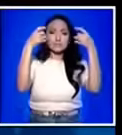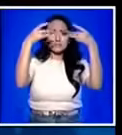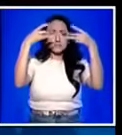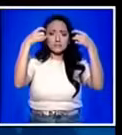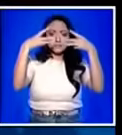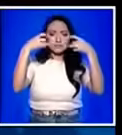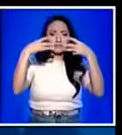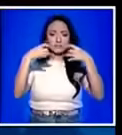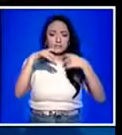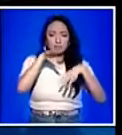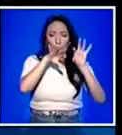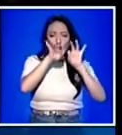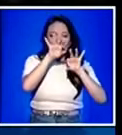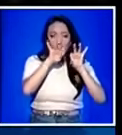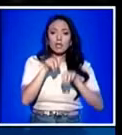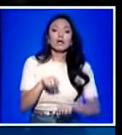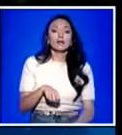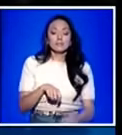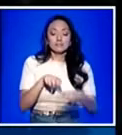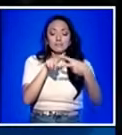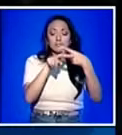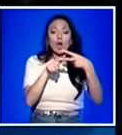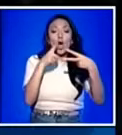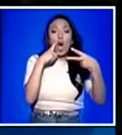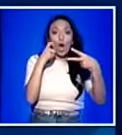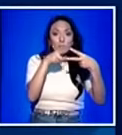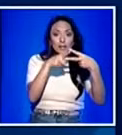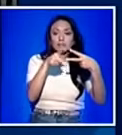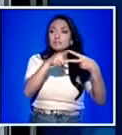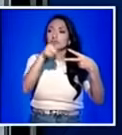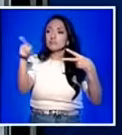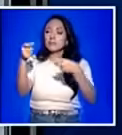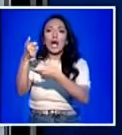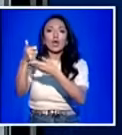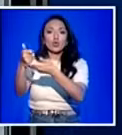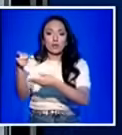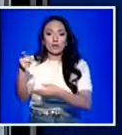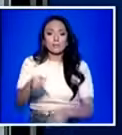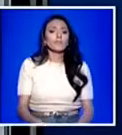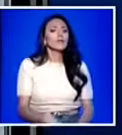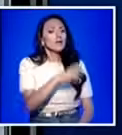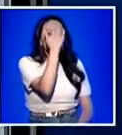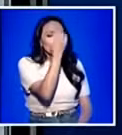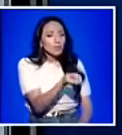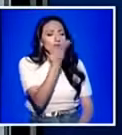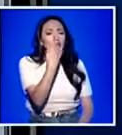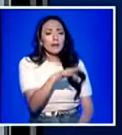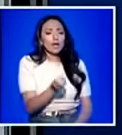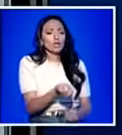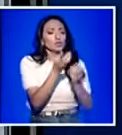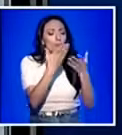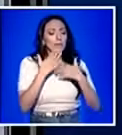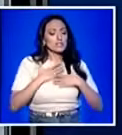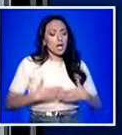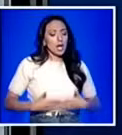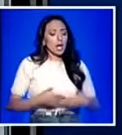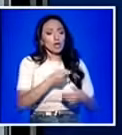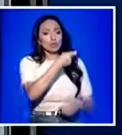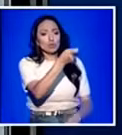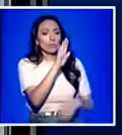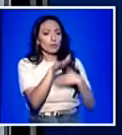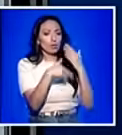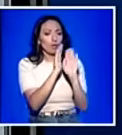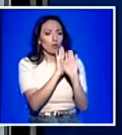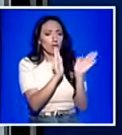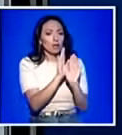en el teléfono de Norero, Mendoza trabajaba para él. Buen día, ñaño. Ya le entregamos el chaleco y las prendas a Mauricio. Estamos yendo a